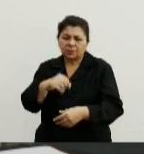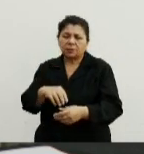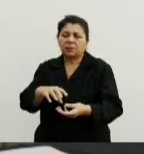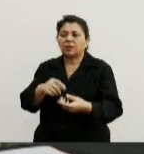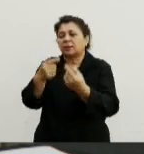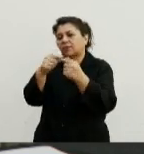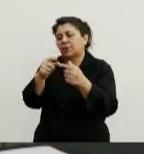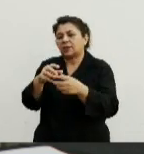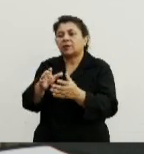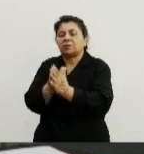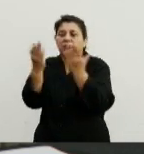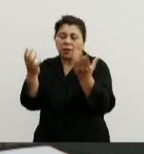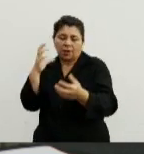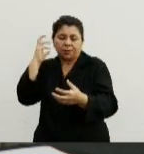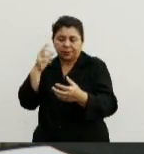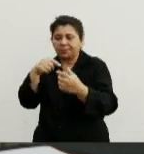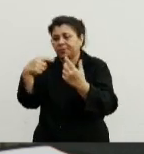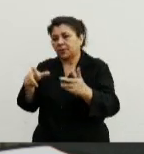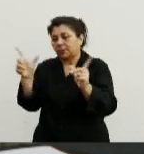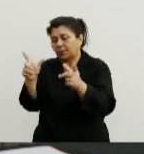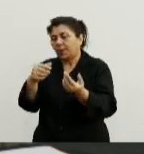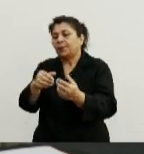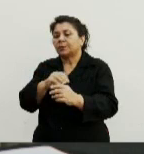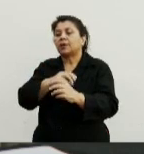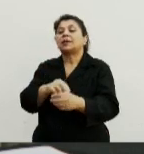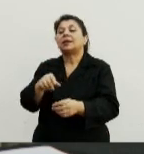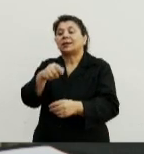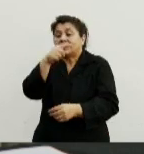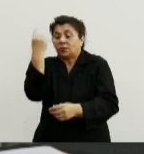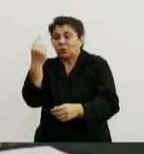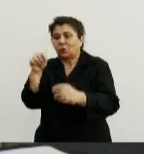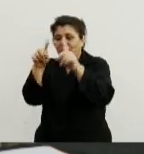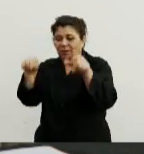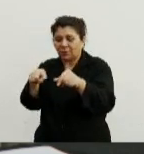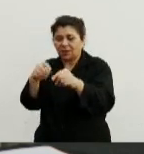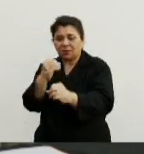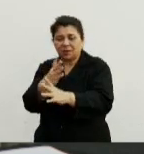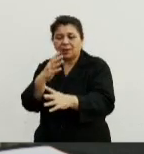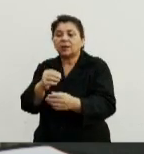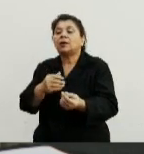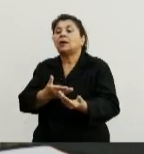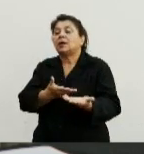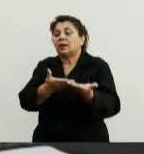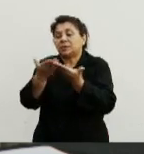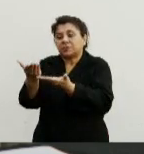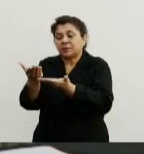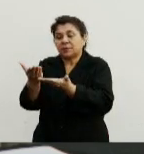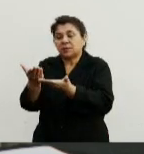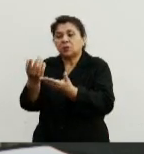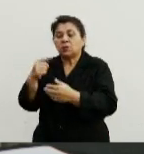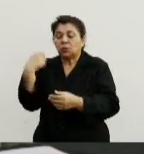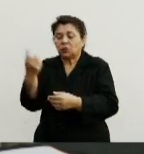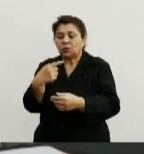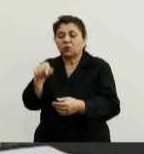medios que hay un certificado único que implementó en la nación nosotros no estamos exigiendo ese permiso sino que estamos exigiendo